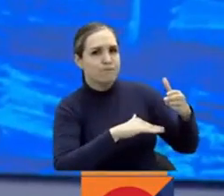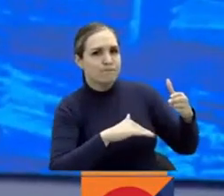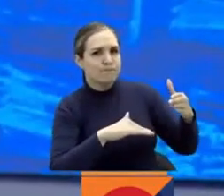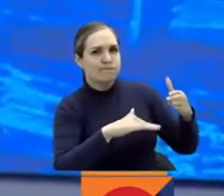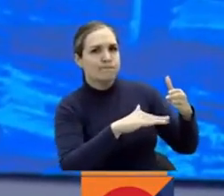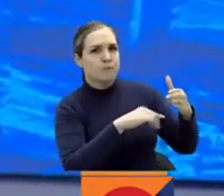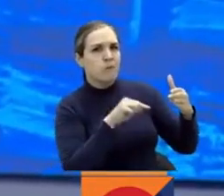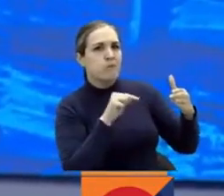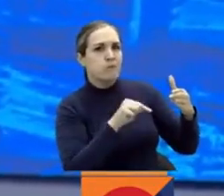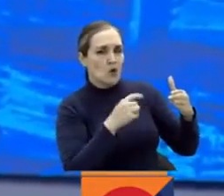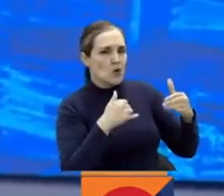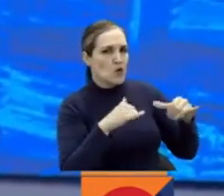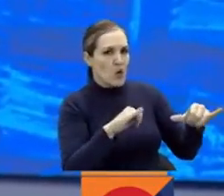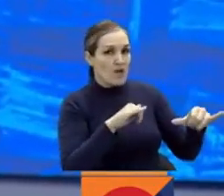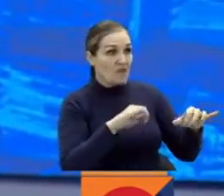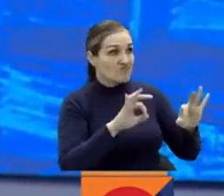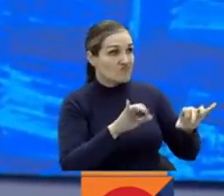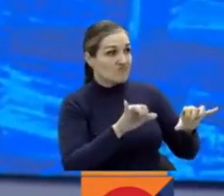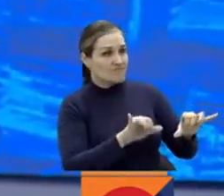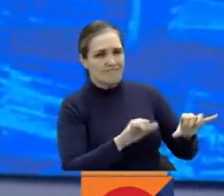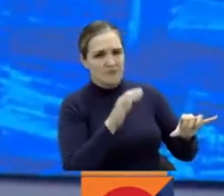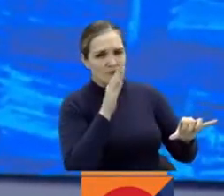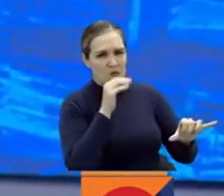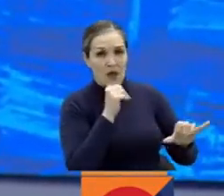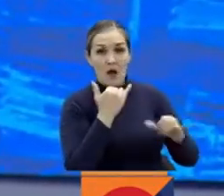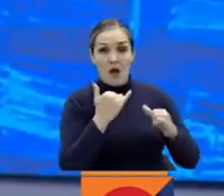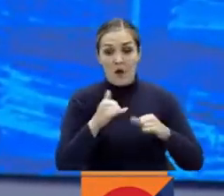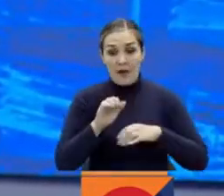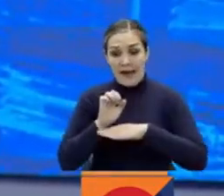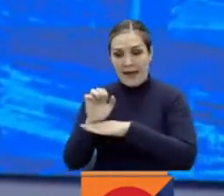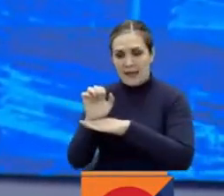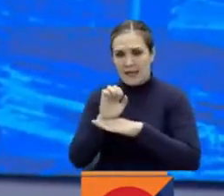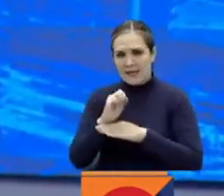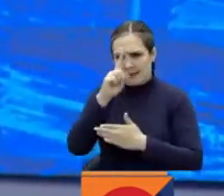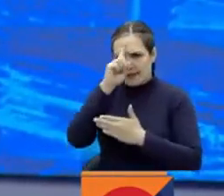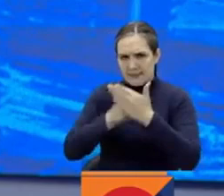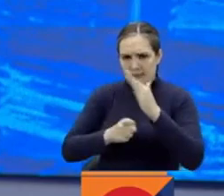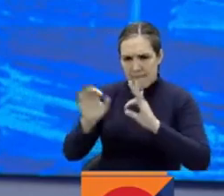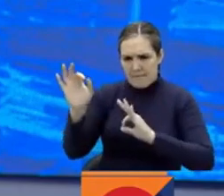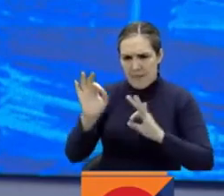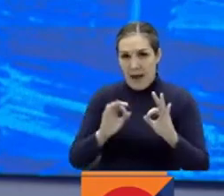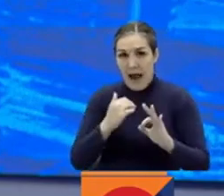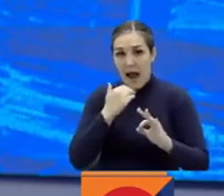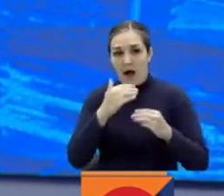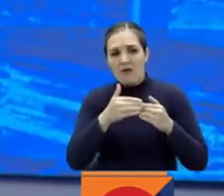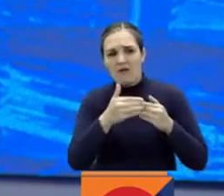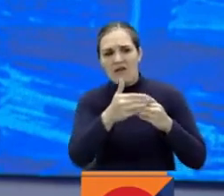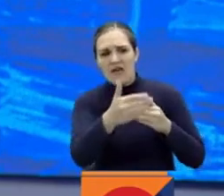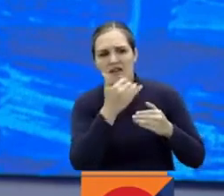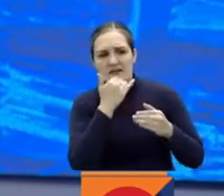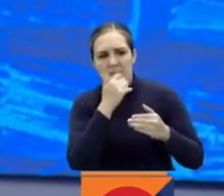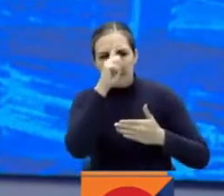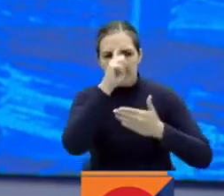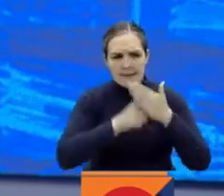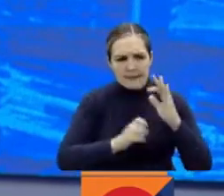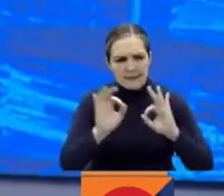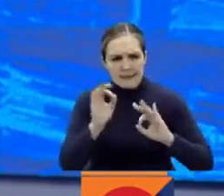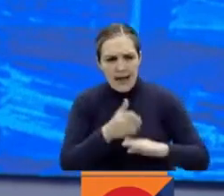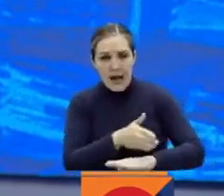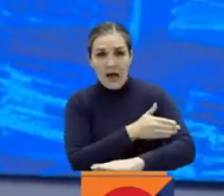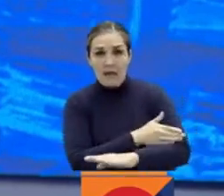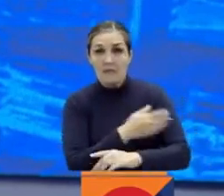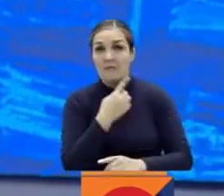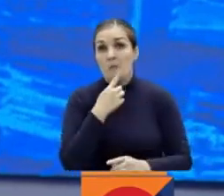tanto, autoridades ambientales y de prevención del riesgo contemplan una serie de escenarios ante una eventual erupción. Estas van desde